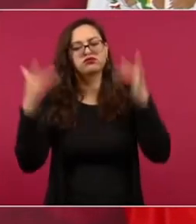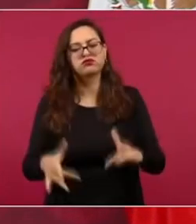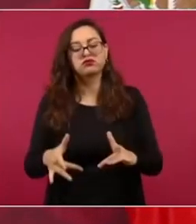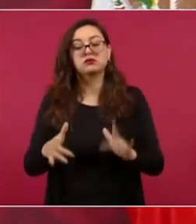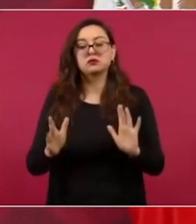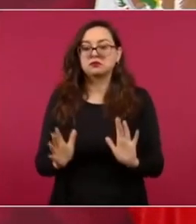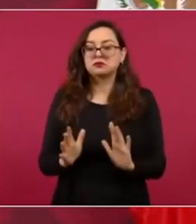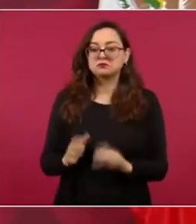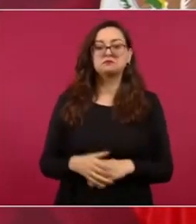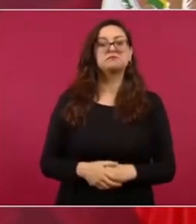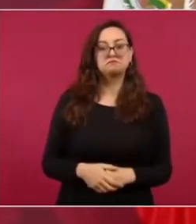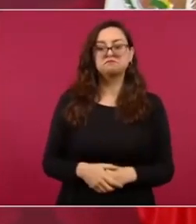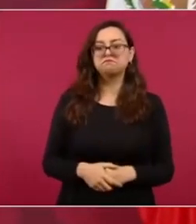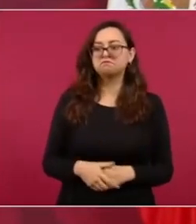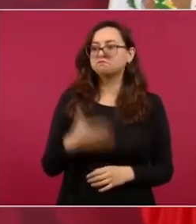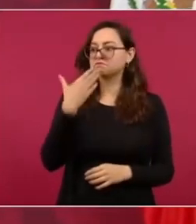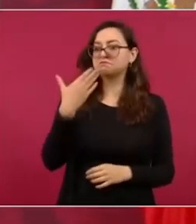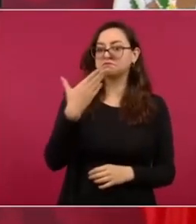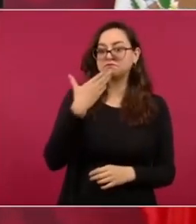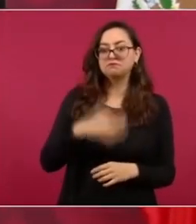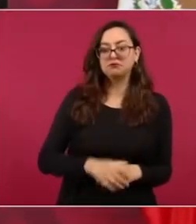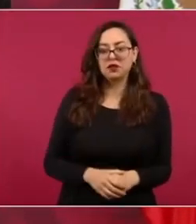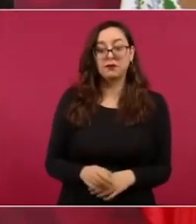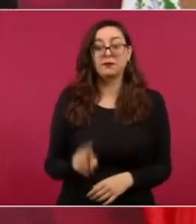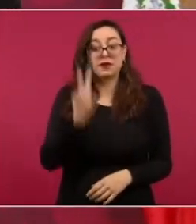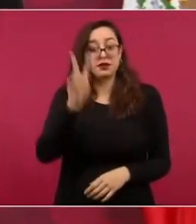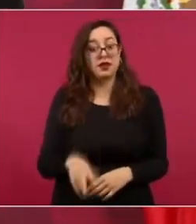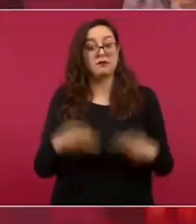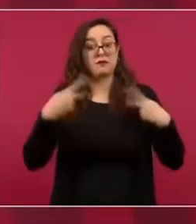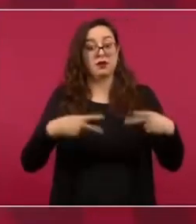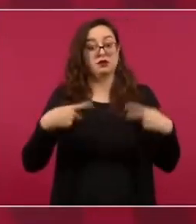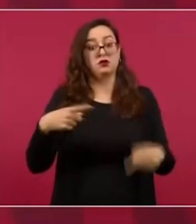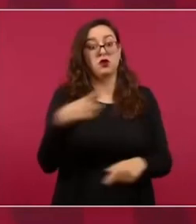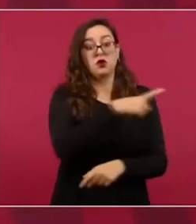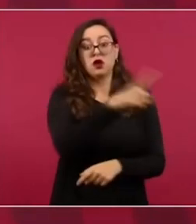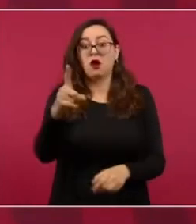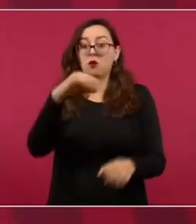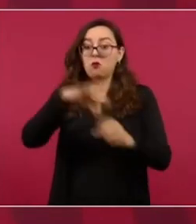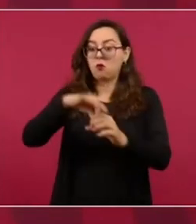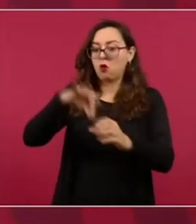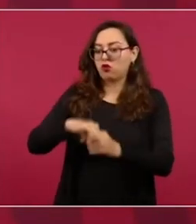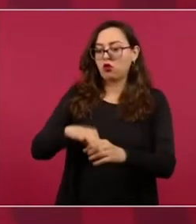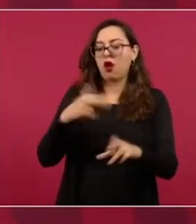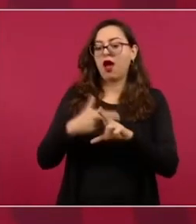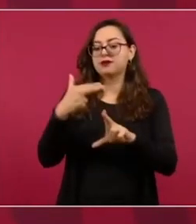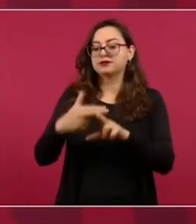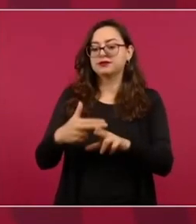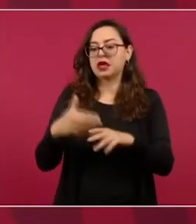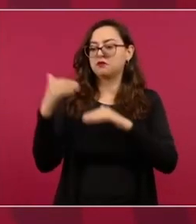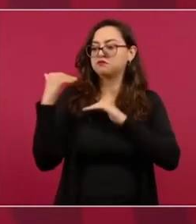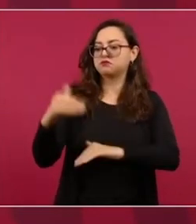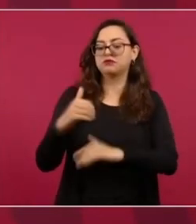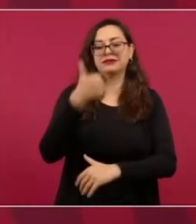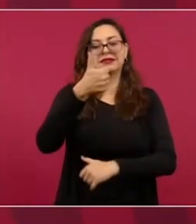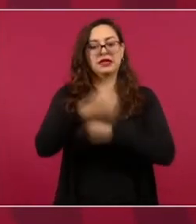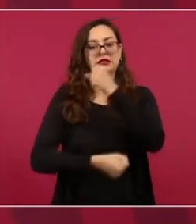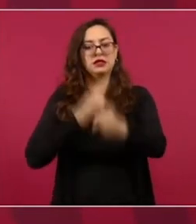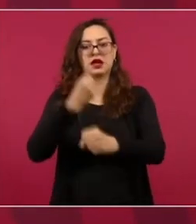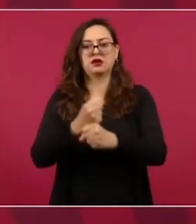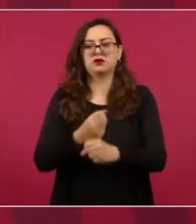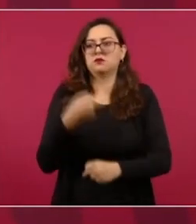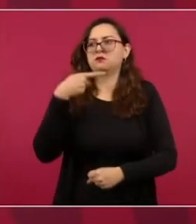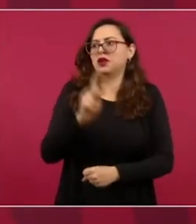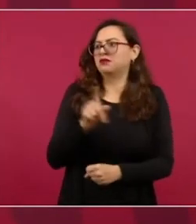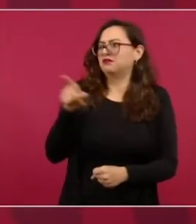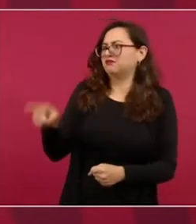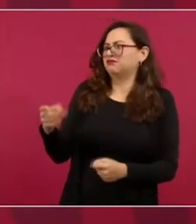Porque nos eligen por 6 años, pero el pueblo tiene en todo momento el